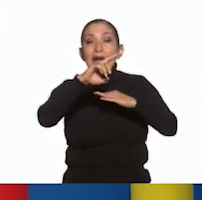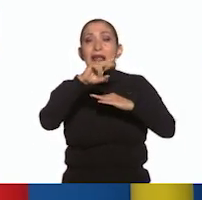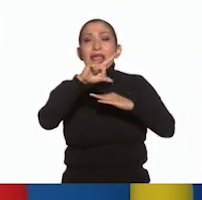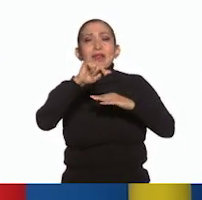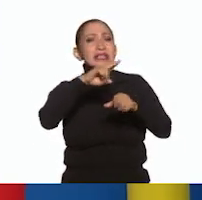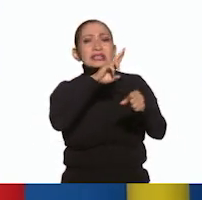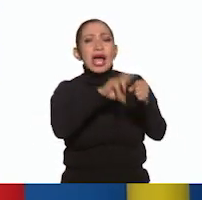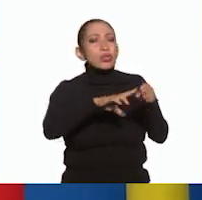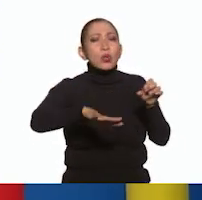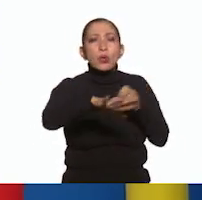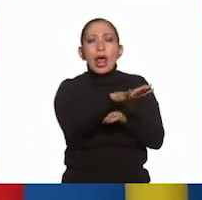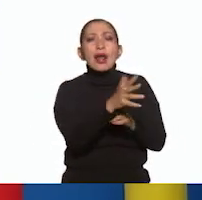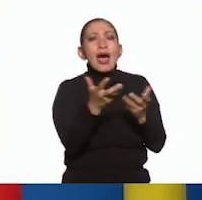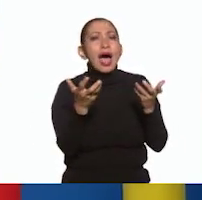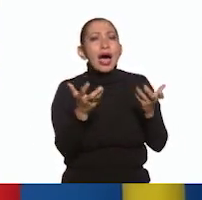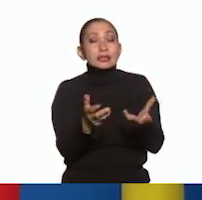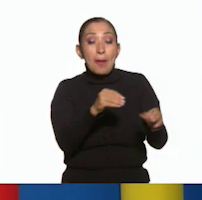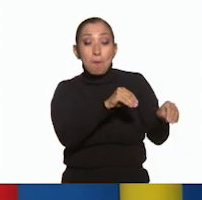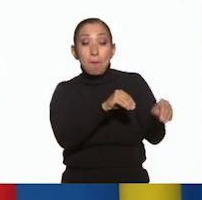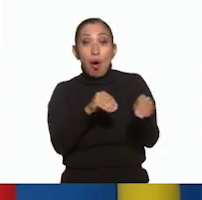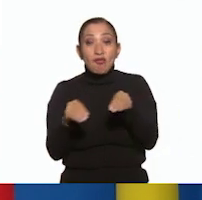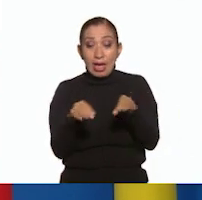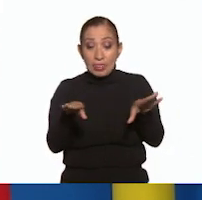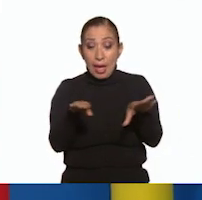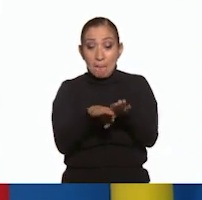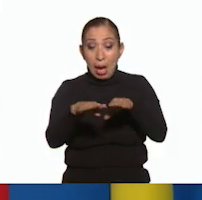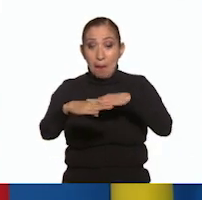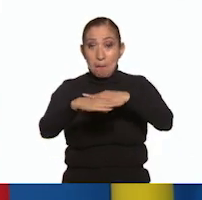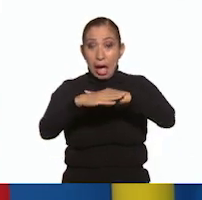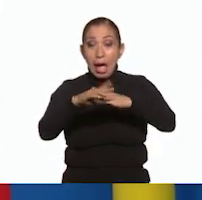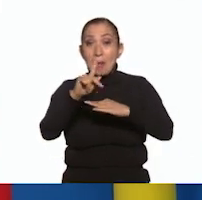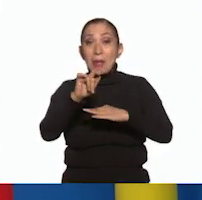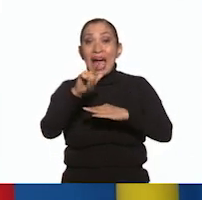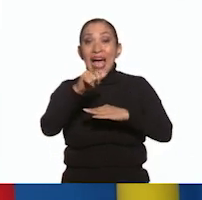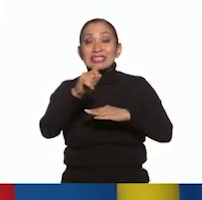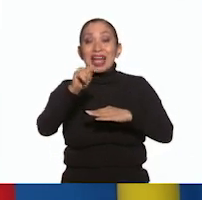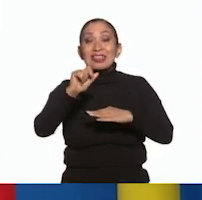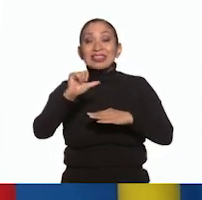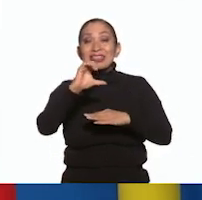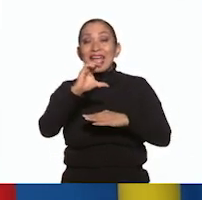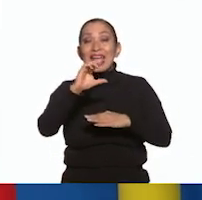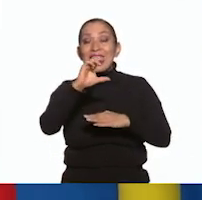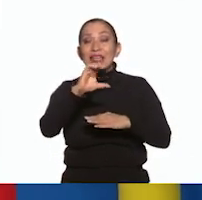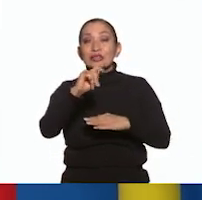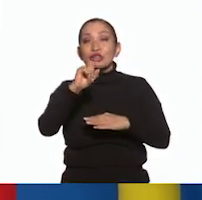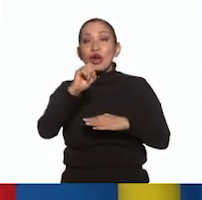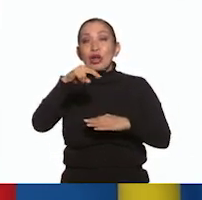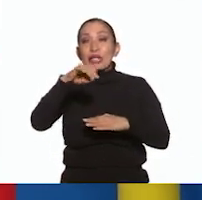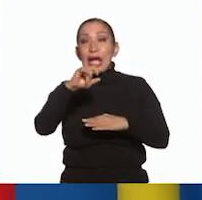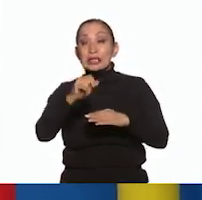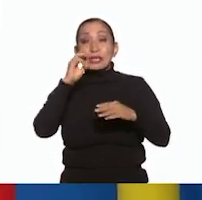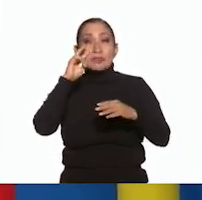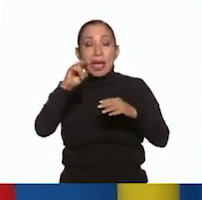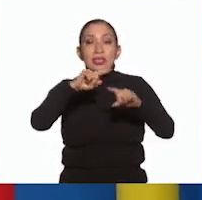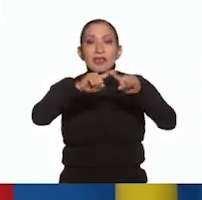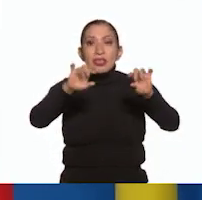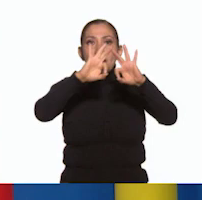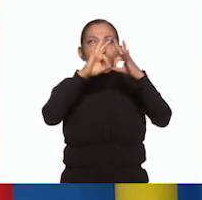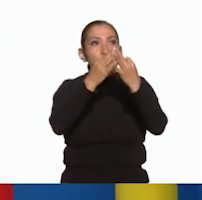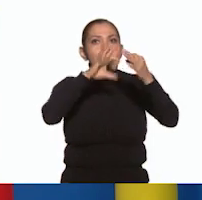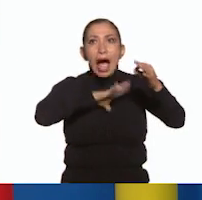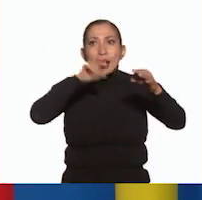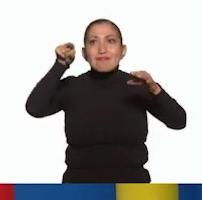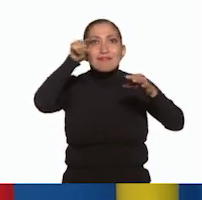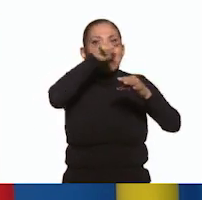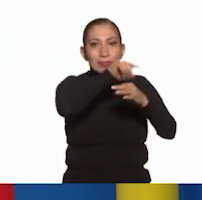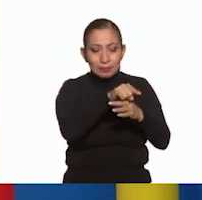componentes naturales generados por los movimientos de las placas tectónicas y dan origen a los diferentes paisajes que podemos